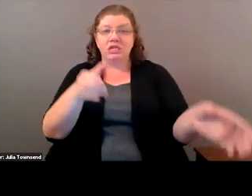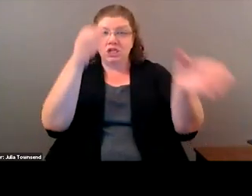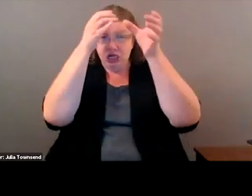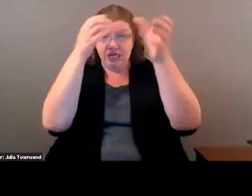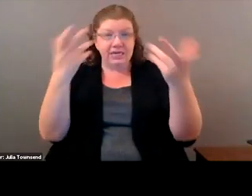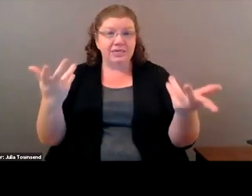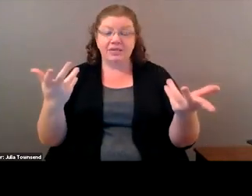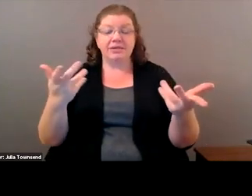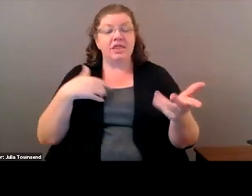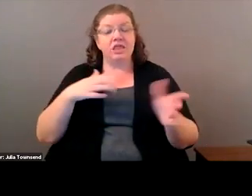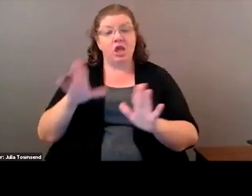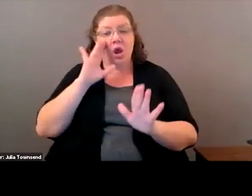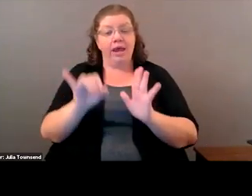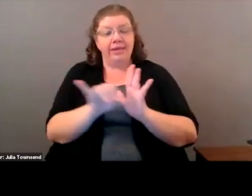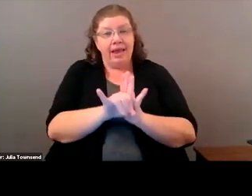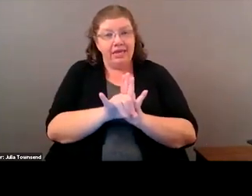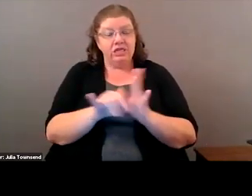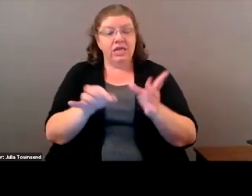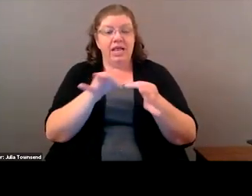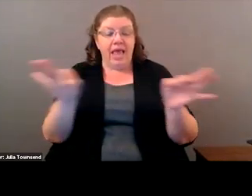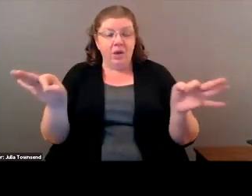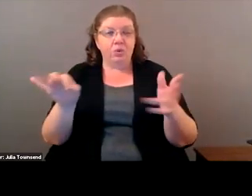son genios lingüísticos